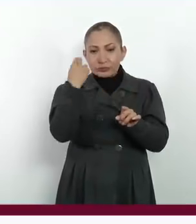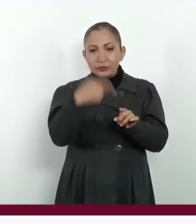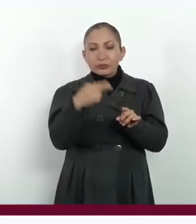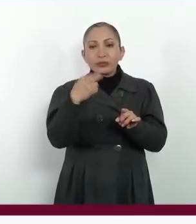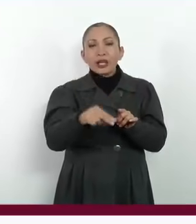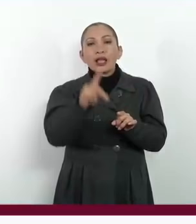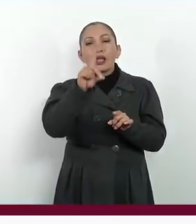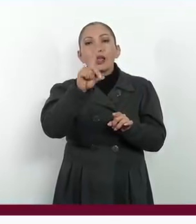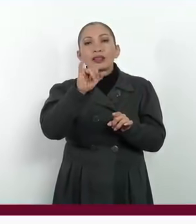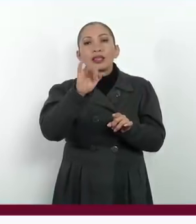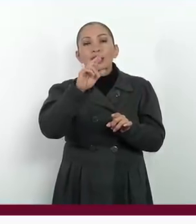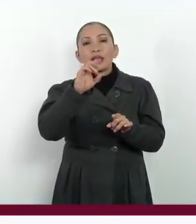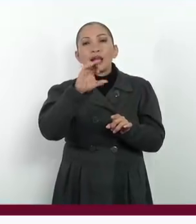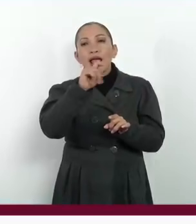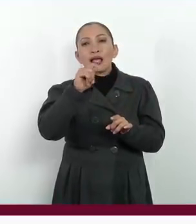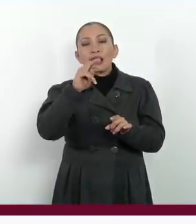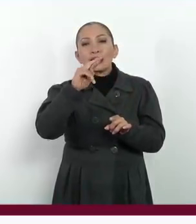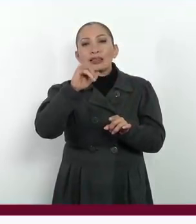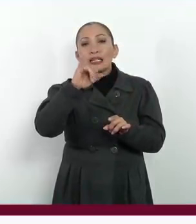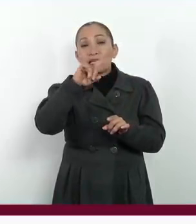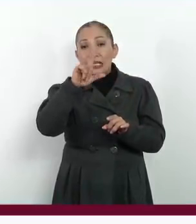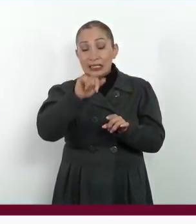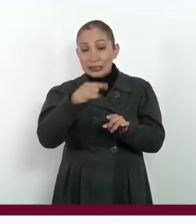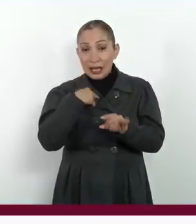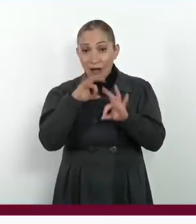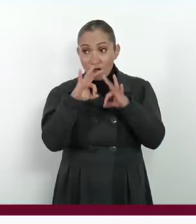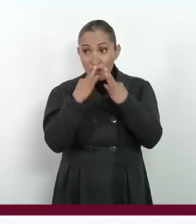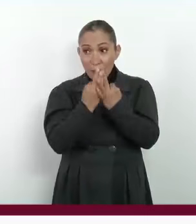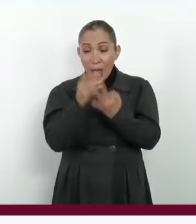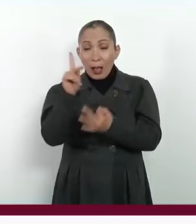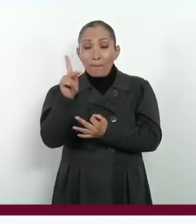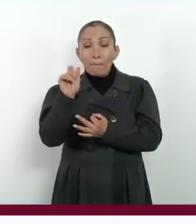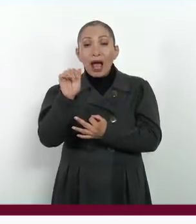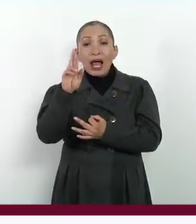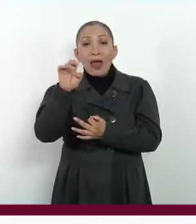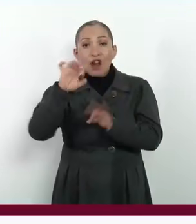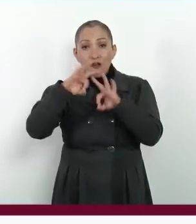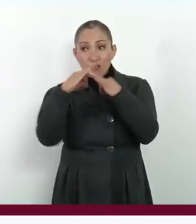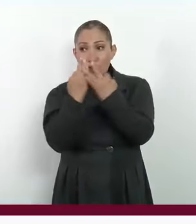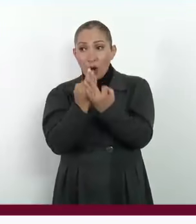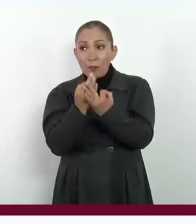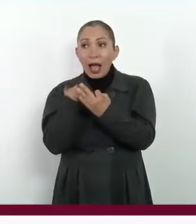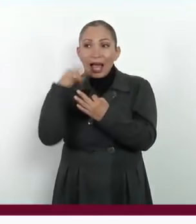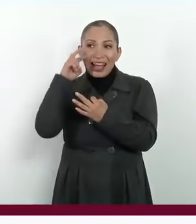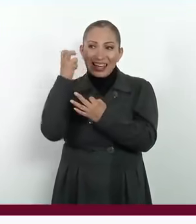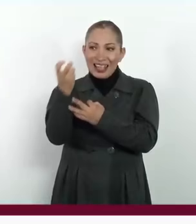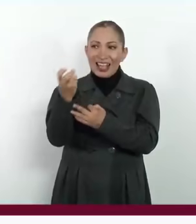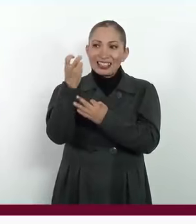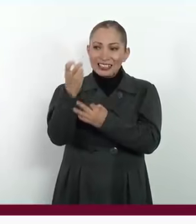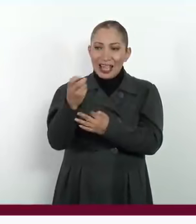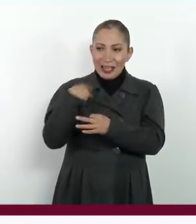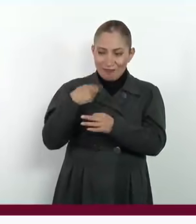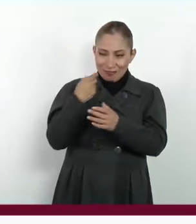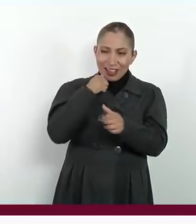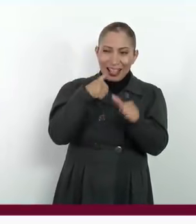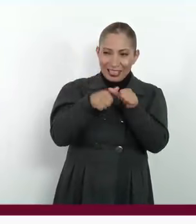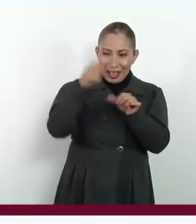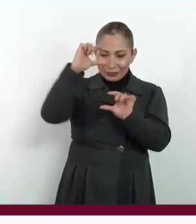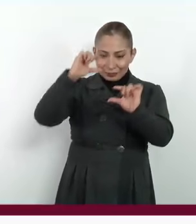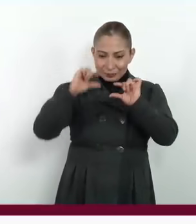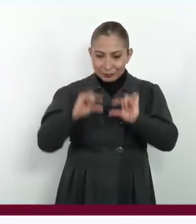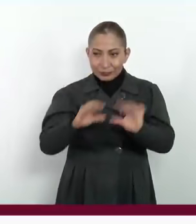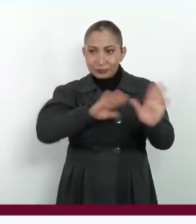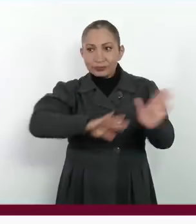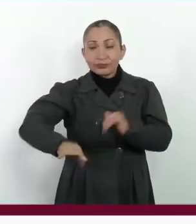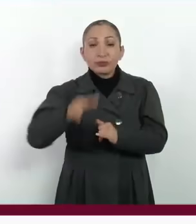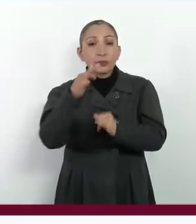recta fija llamada directriz, por lo que la condición geométrica de la parábola es representada por esta ecuación.